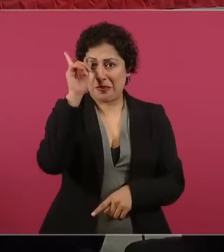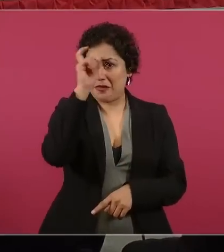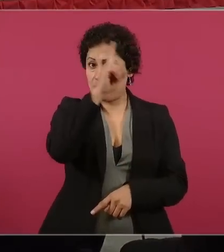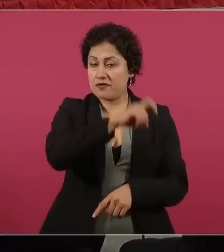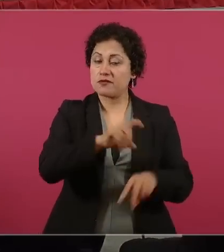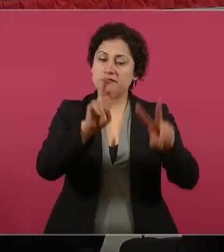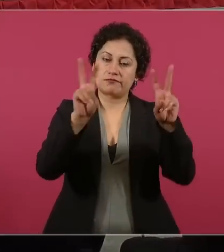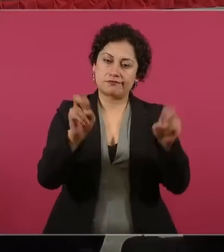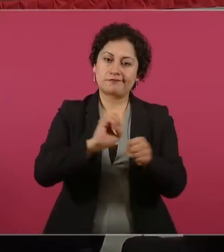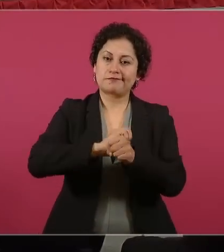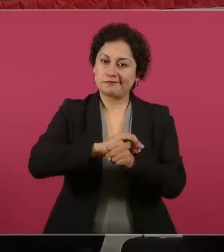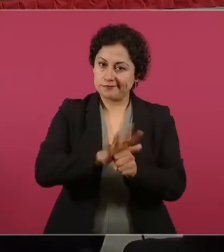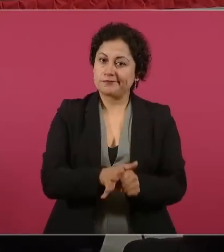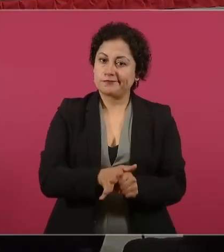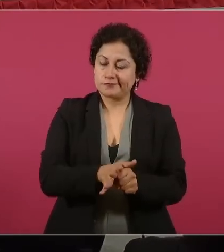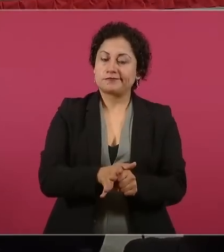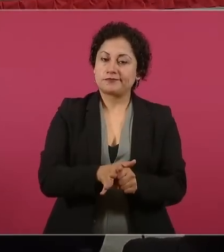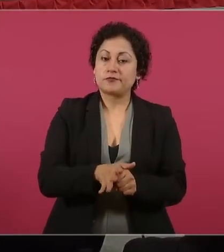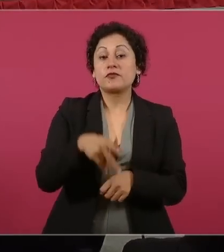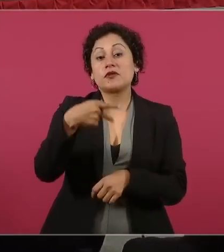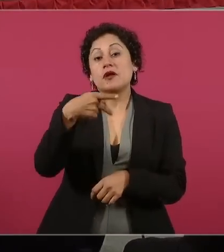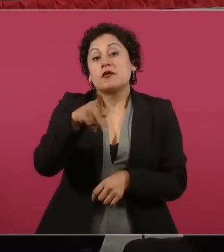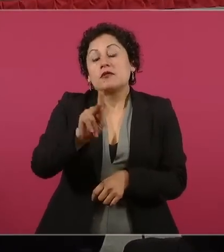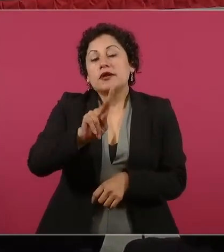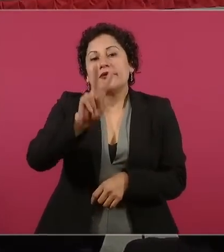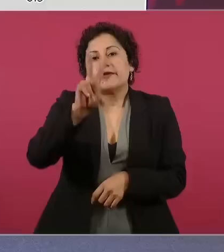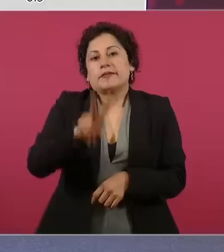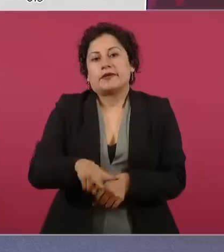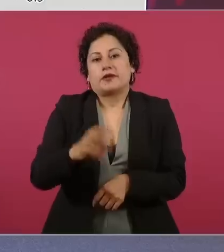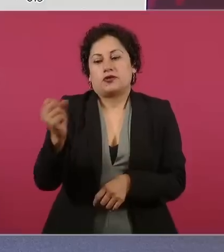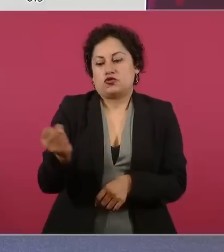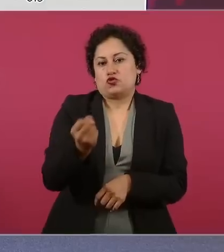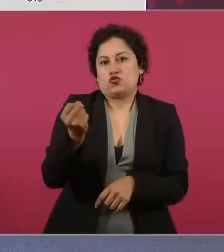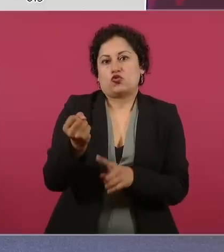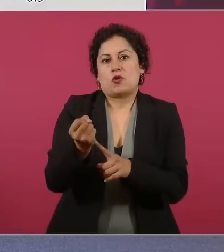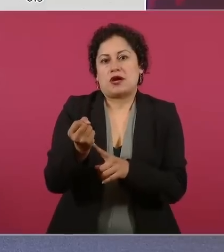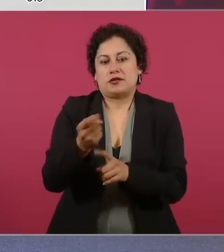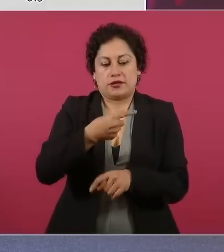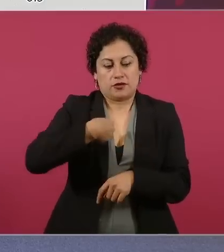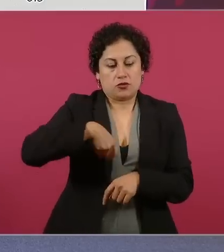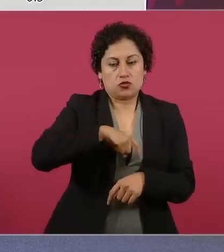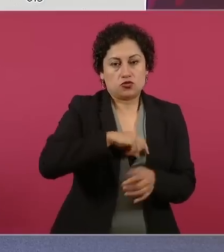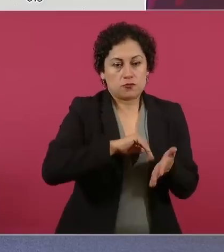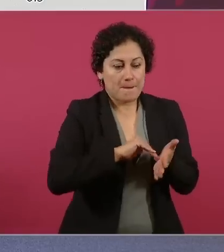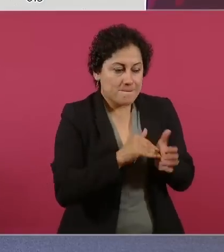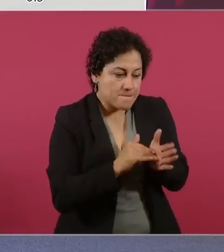Afortunadamente, por la estrategia que aplicamos,